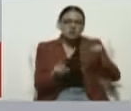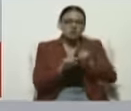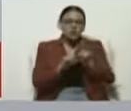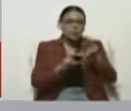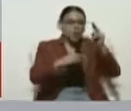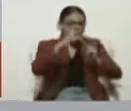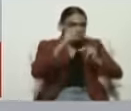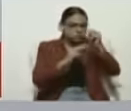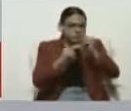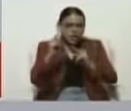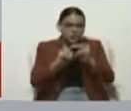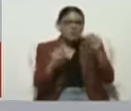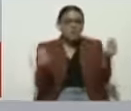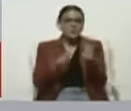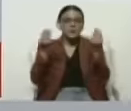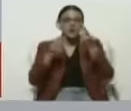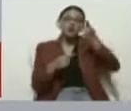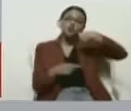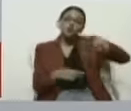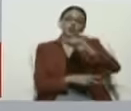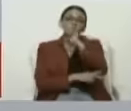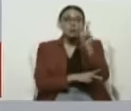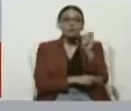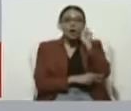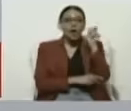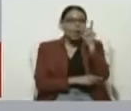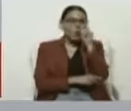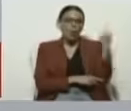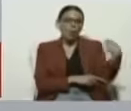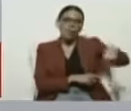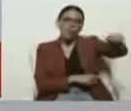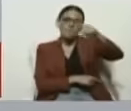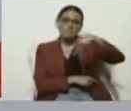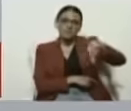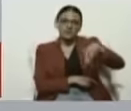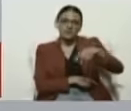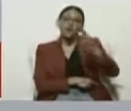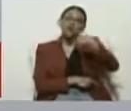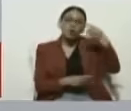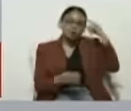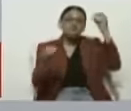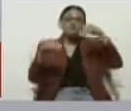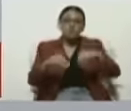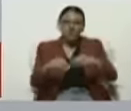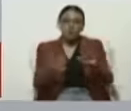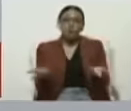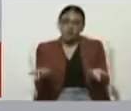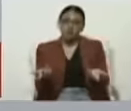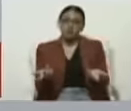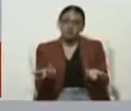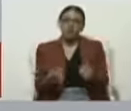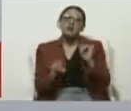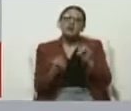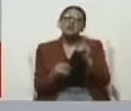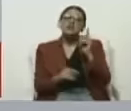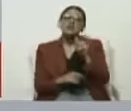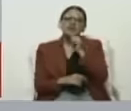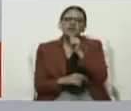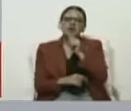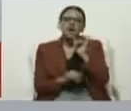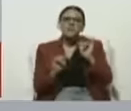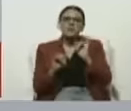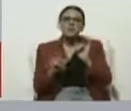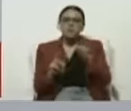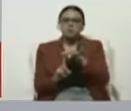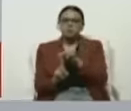de bienestar de las venezolanas y los venezolanos. Todos estamos de acuerdo con eso. Y quien ha esgrimido y se ha erigido como